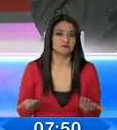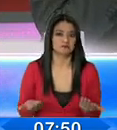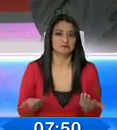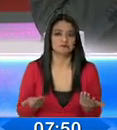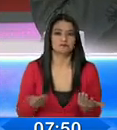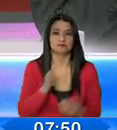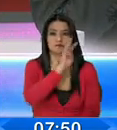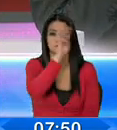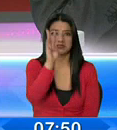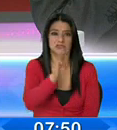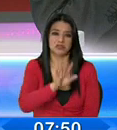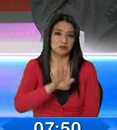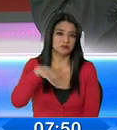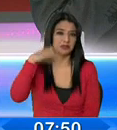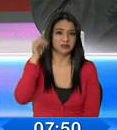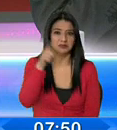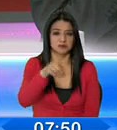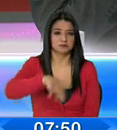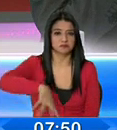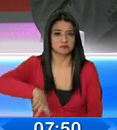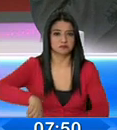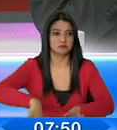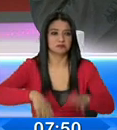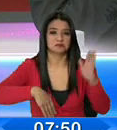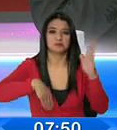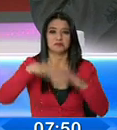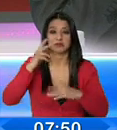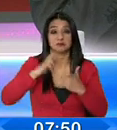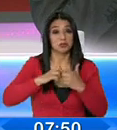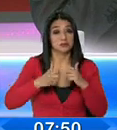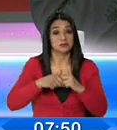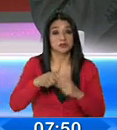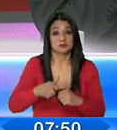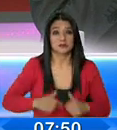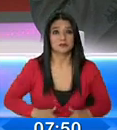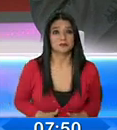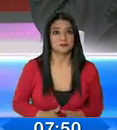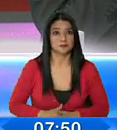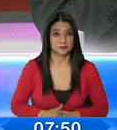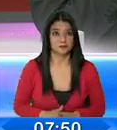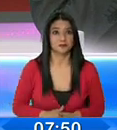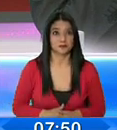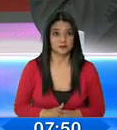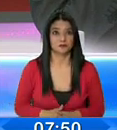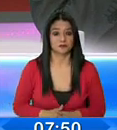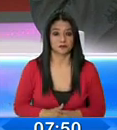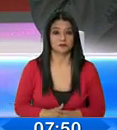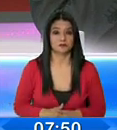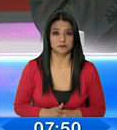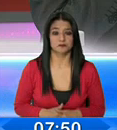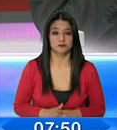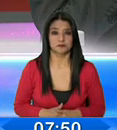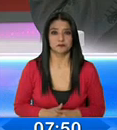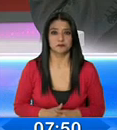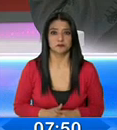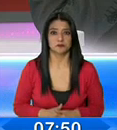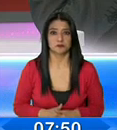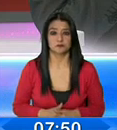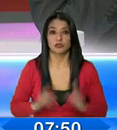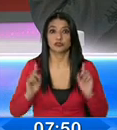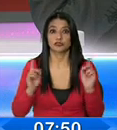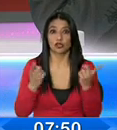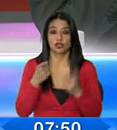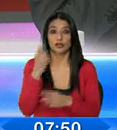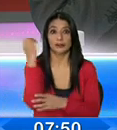sin duda la red de salud del país es en donde se presentan mayores irregularidades, que no son tampoco solamente en el contexto de